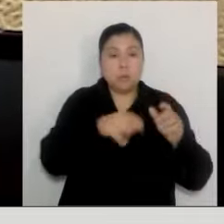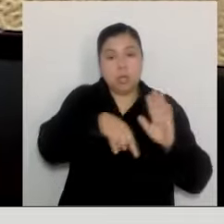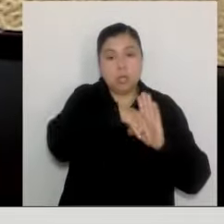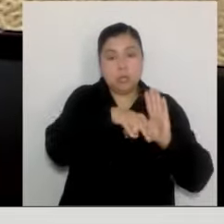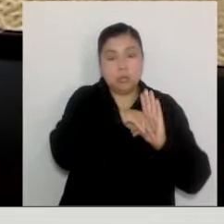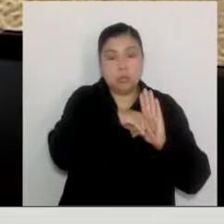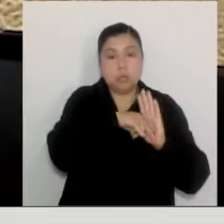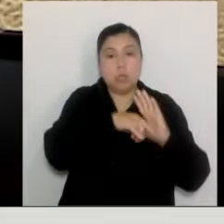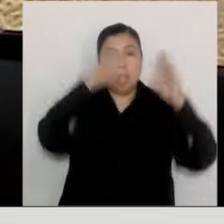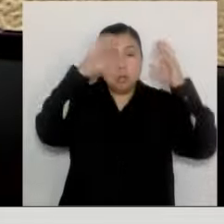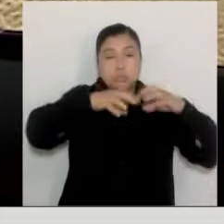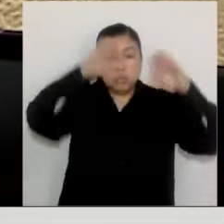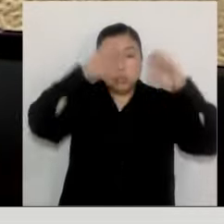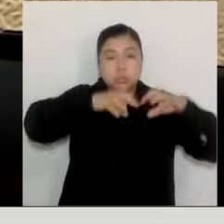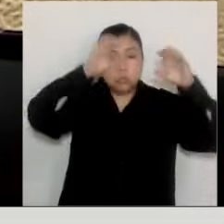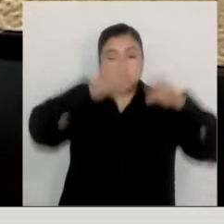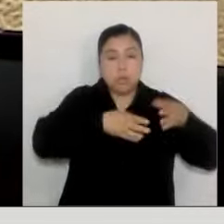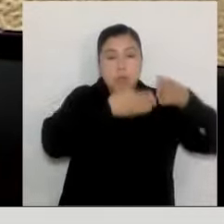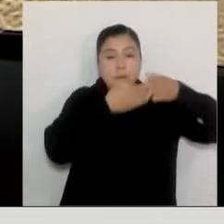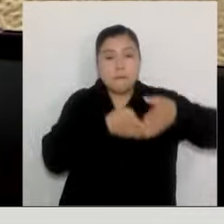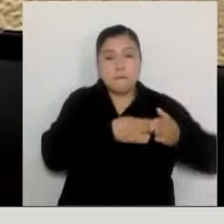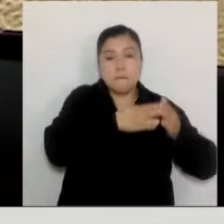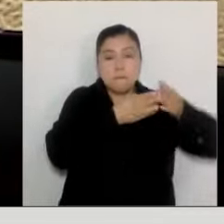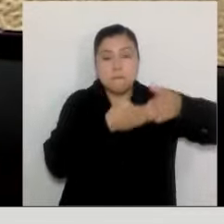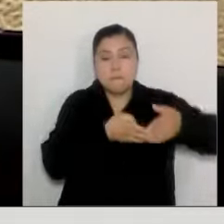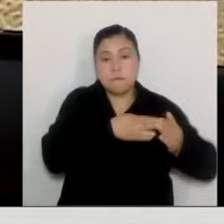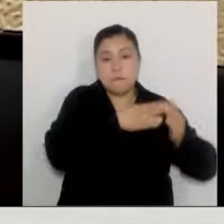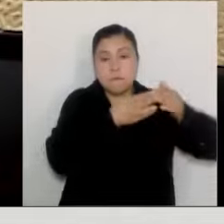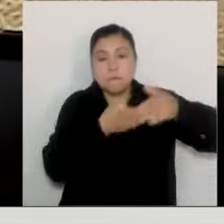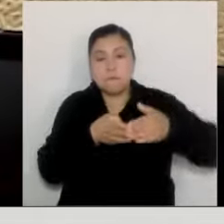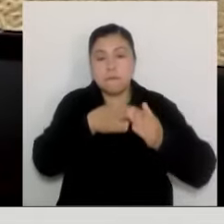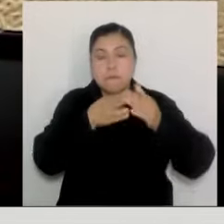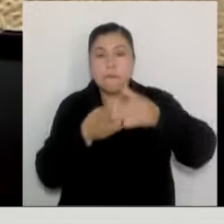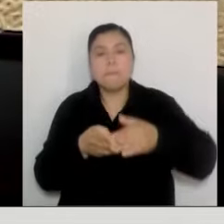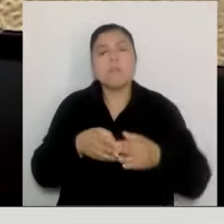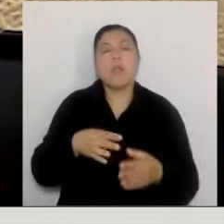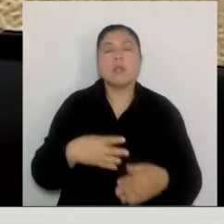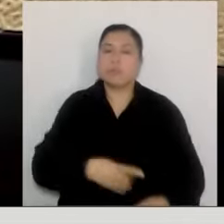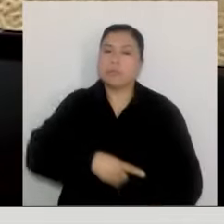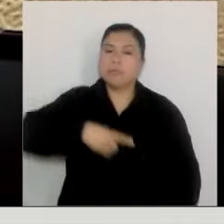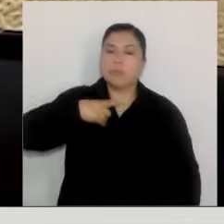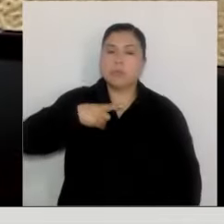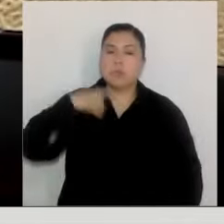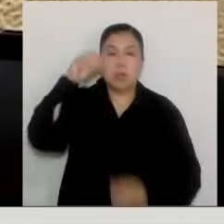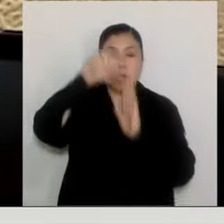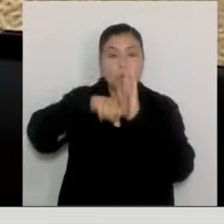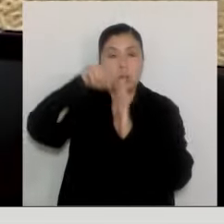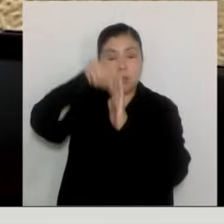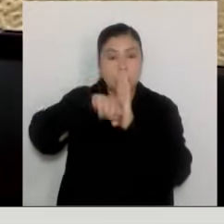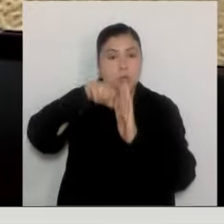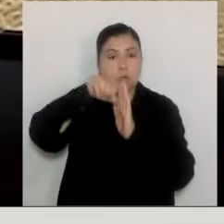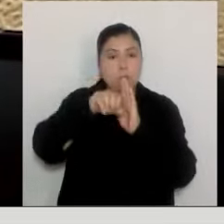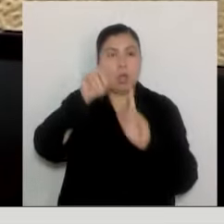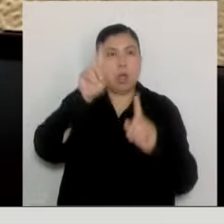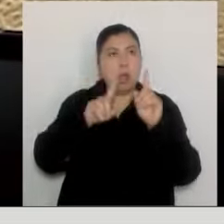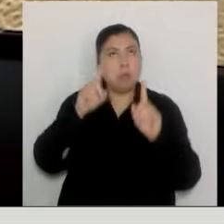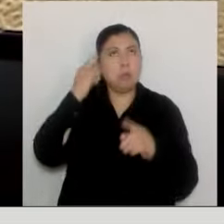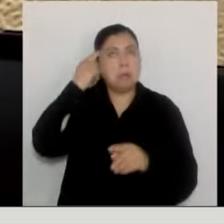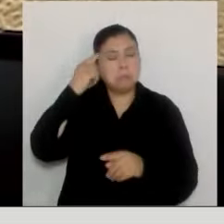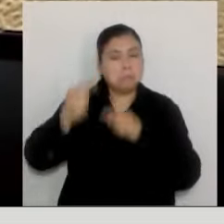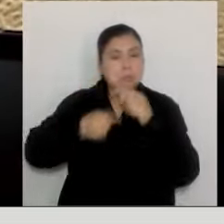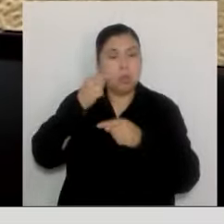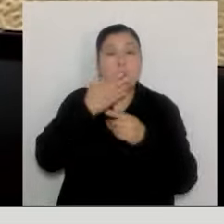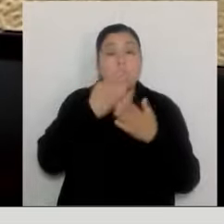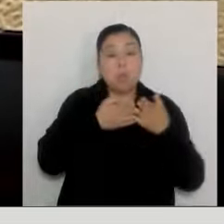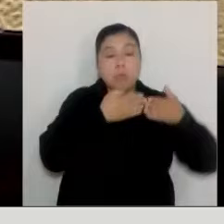invierno navegada por gran parte de chilotes que es digna de una película solo algunas anécdotas por ejemplo cuando iban navegando